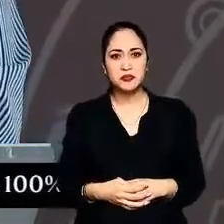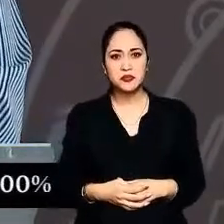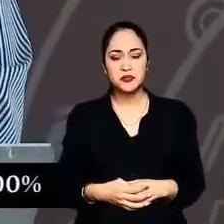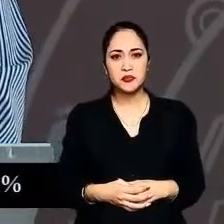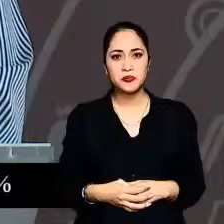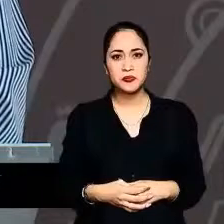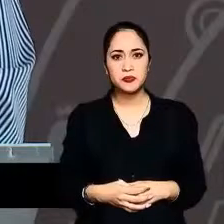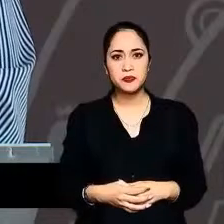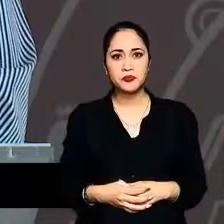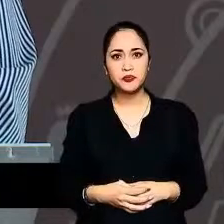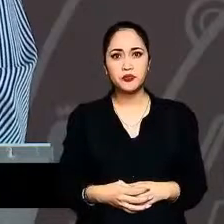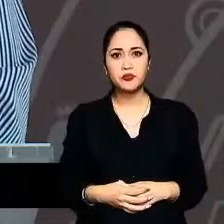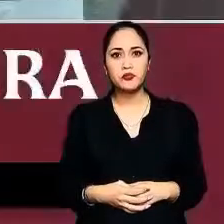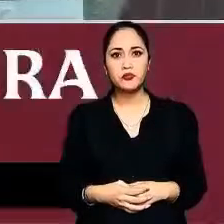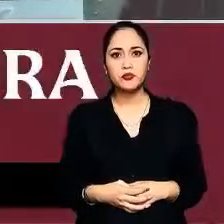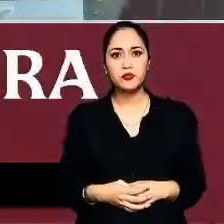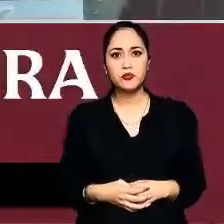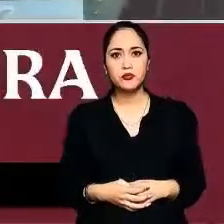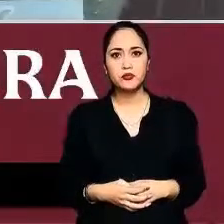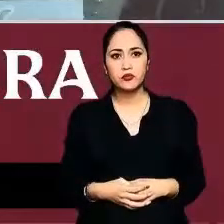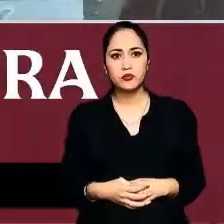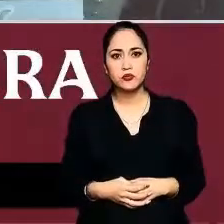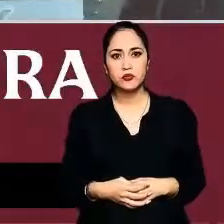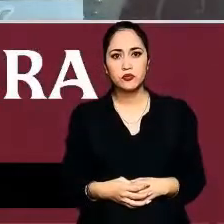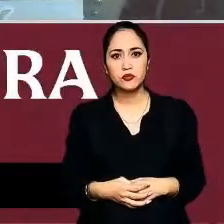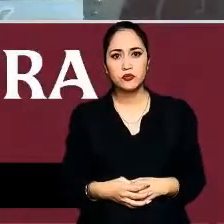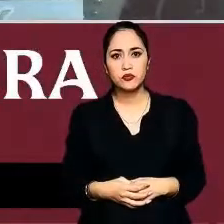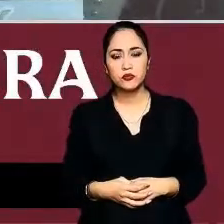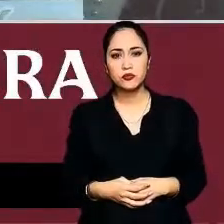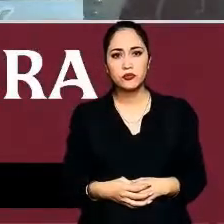El de Villa Juárez más que nada... Es un comentario.